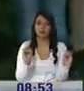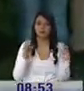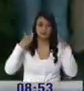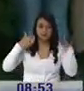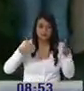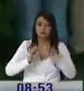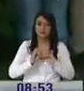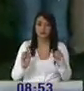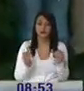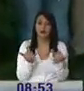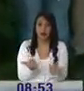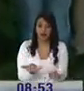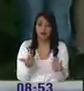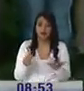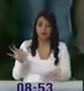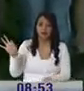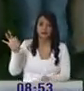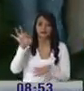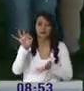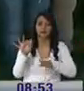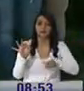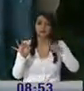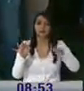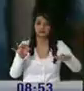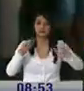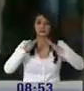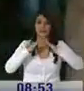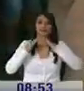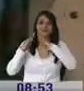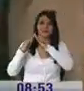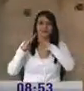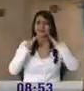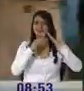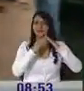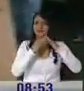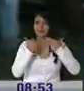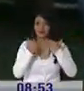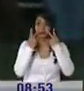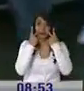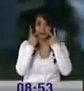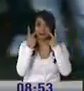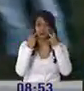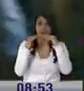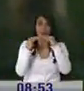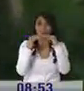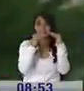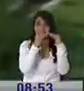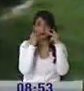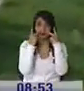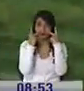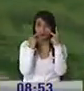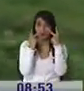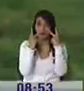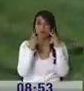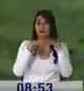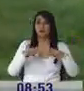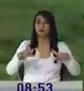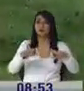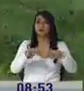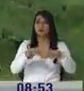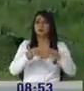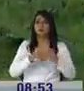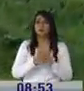momento nos encontramos arriba de las casas afectadas ahora nosotros podemos ver en las viviendas Pues yo decía en la nota habían